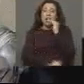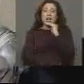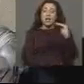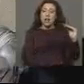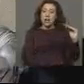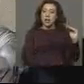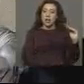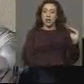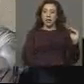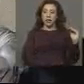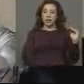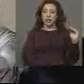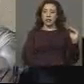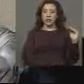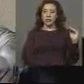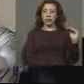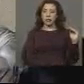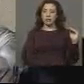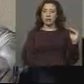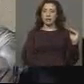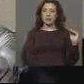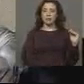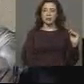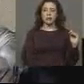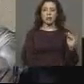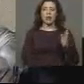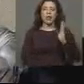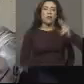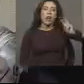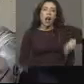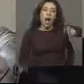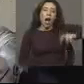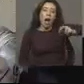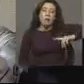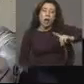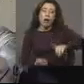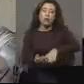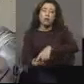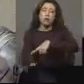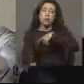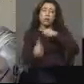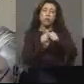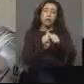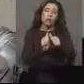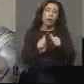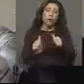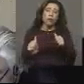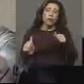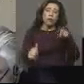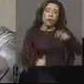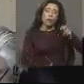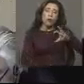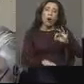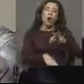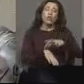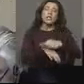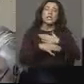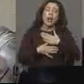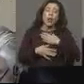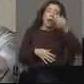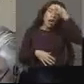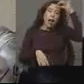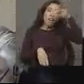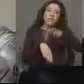niñas en más de algún caso tienen que caminar largas distancias, o cuando la salud no les permite,